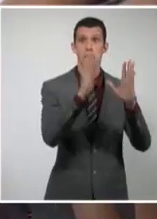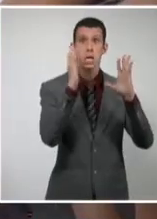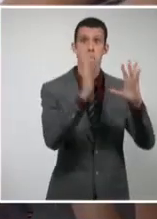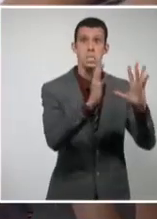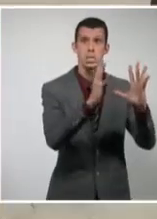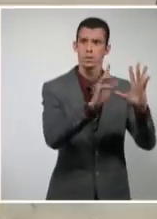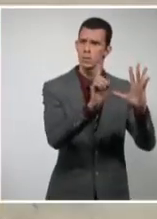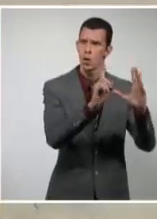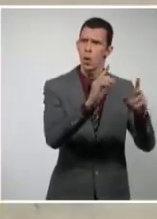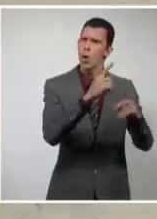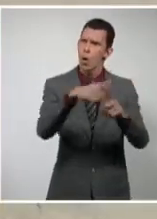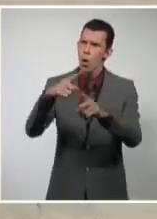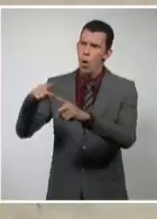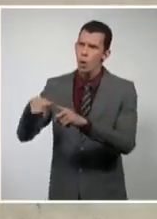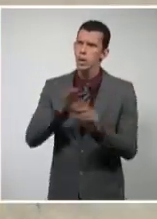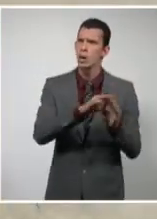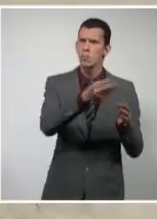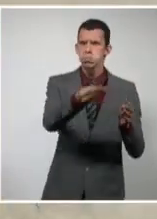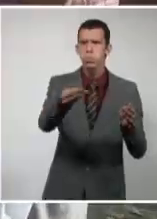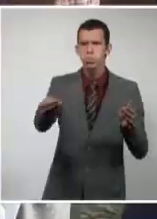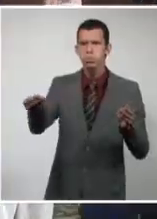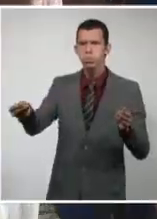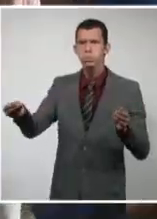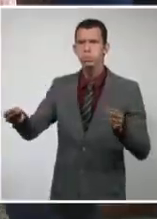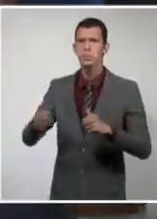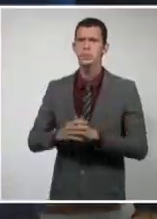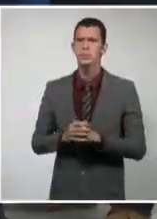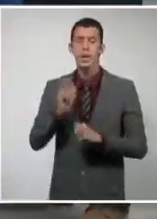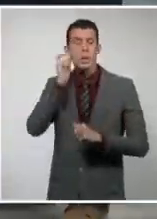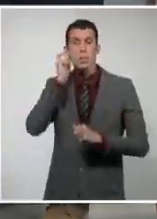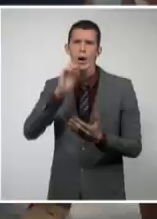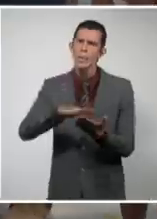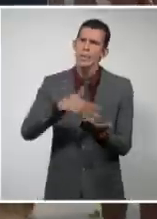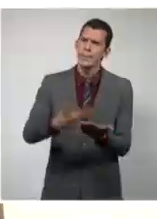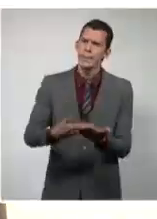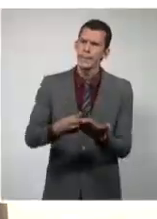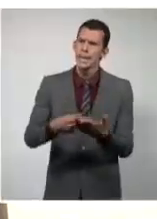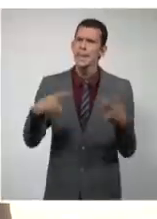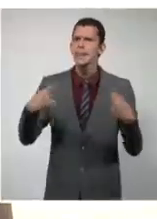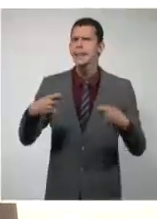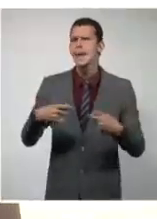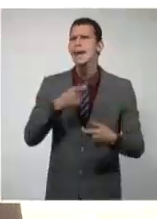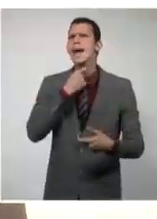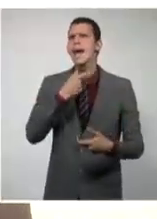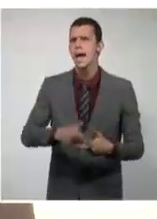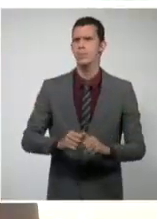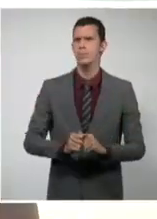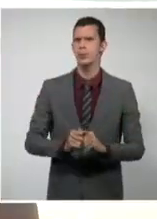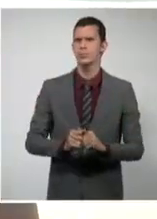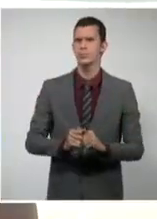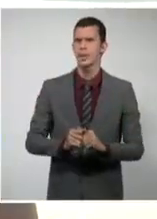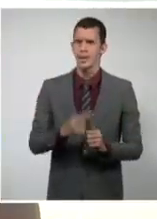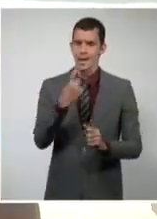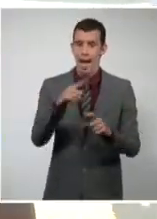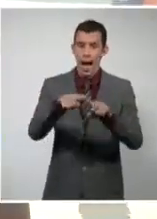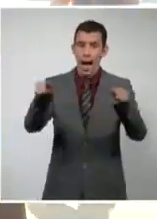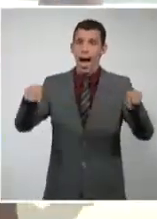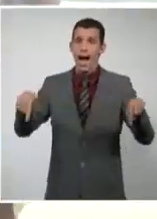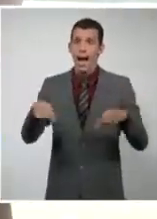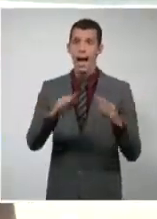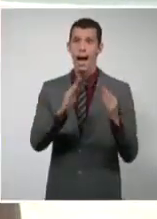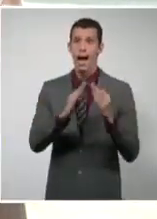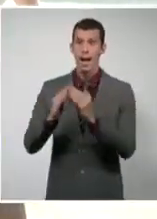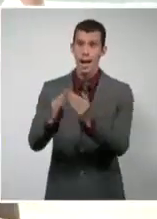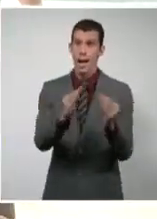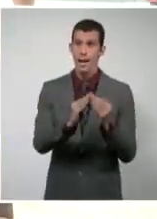el país. Esto debería llevarse a los barrios para que no se forme este hacinamiento de personas que desde bien horas tempranas de la mañana,